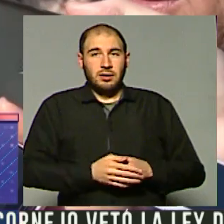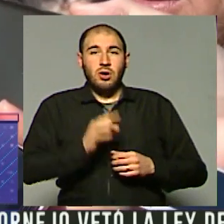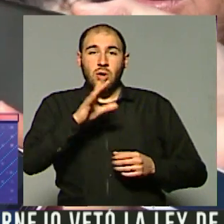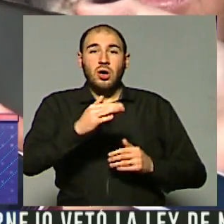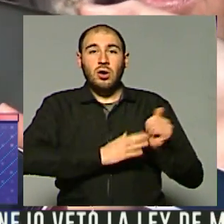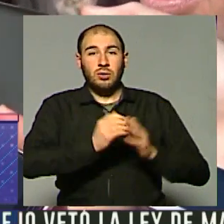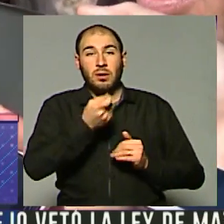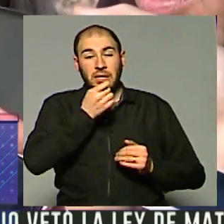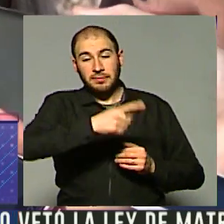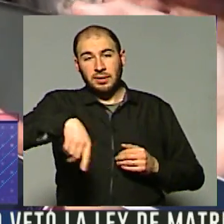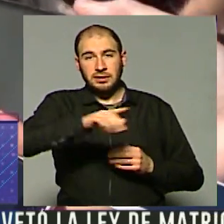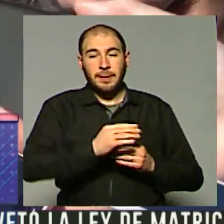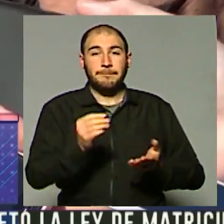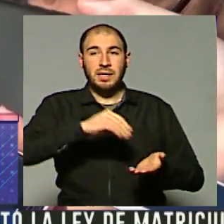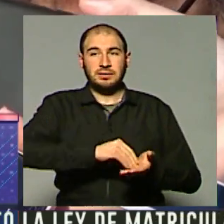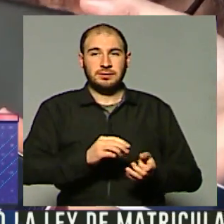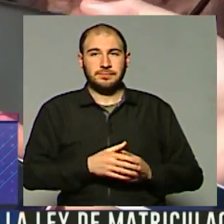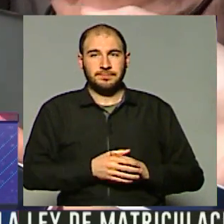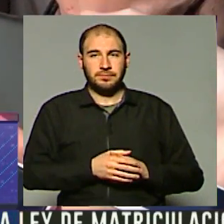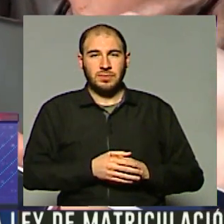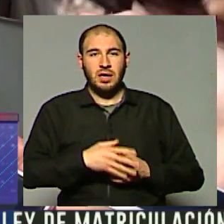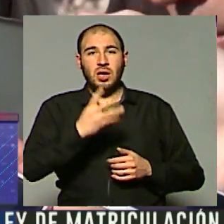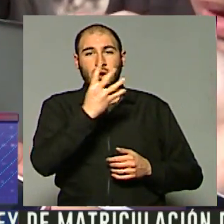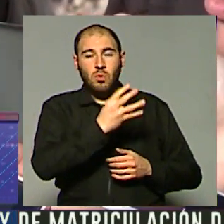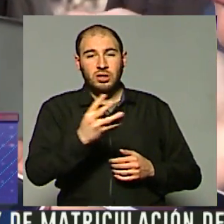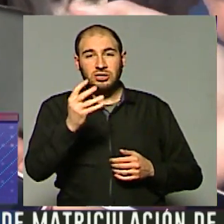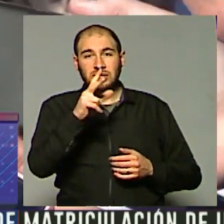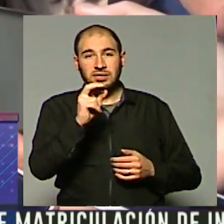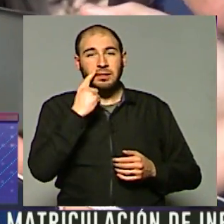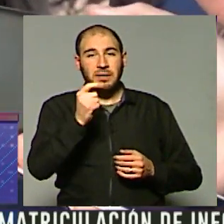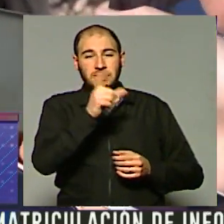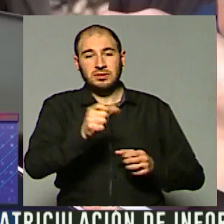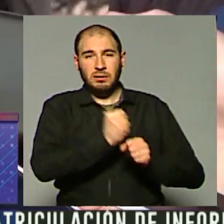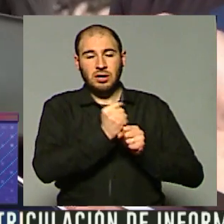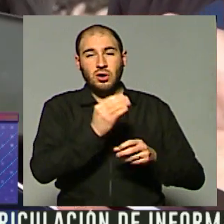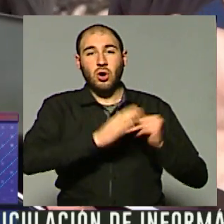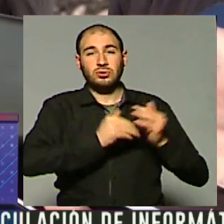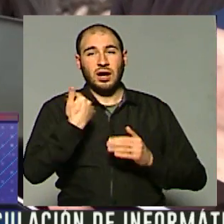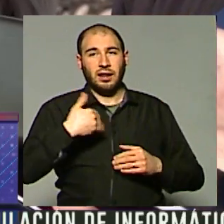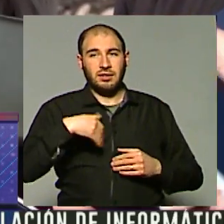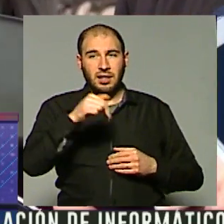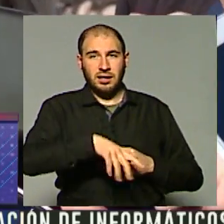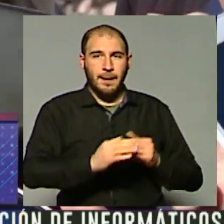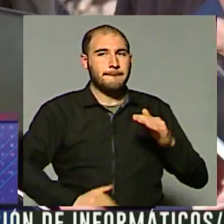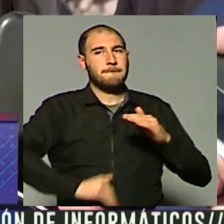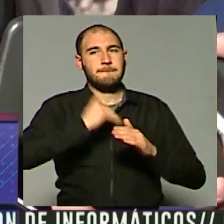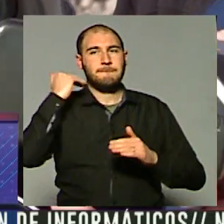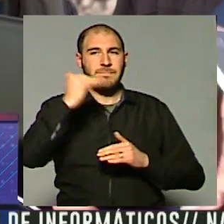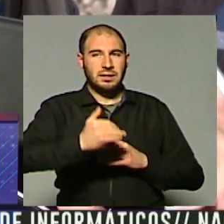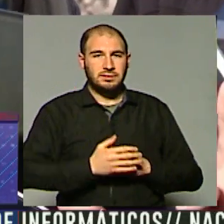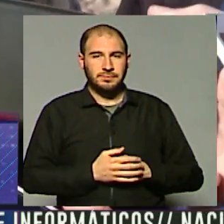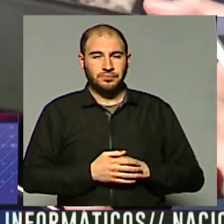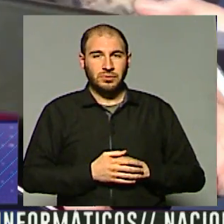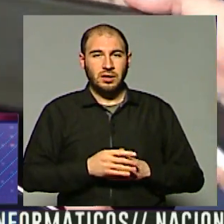las obras como esta, sino también los 430.000 trabajadores que hay hoy en la construcción en la Argentina, que es un récord, que estamos